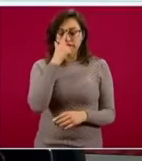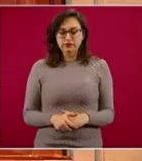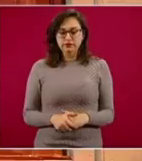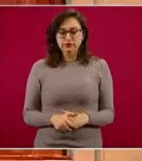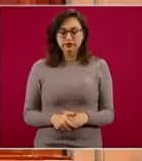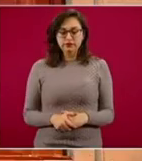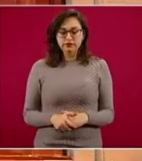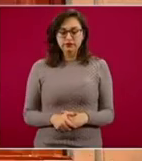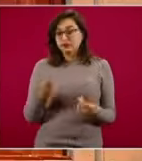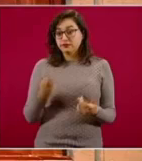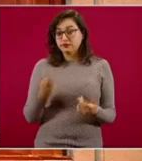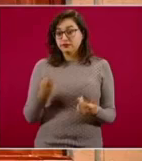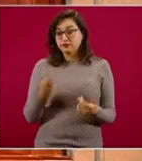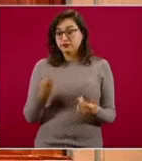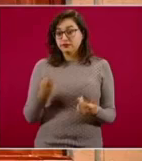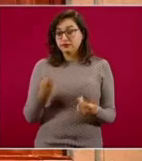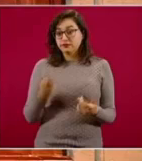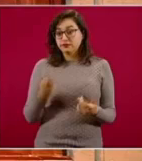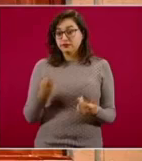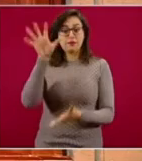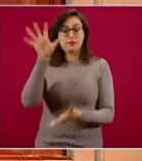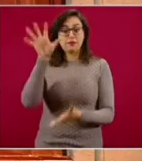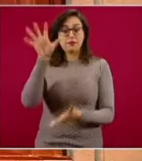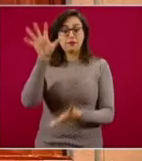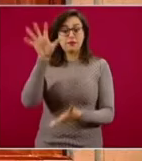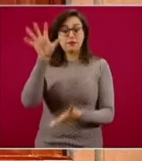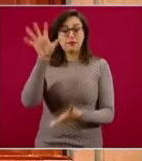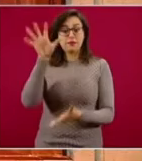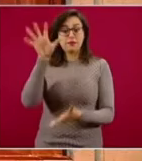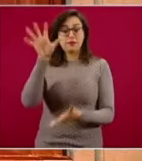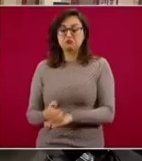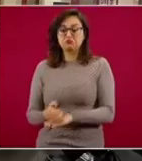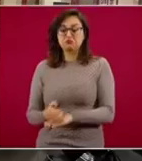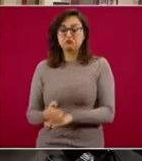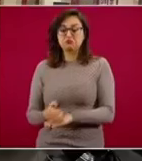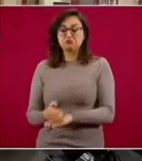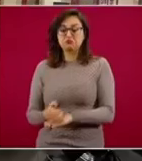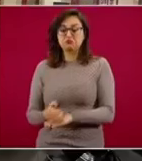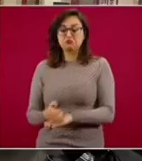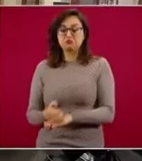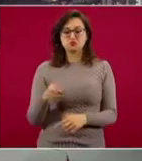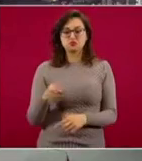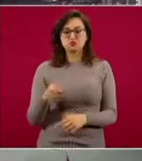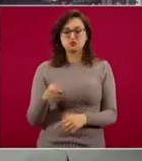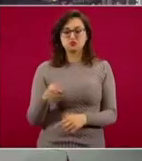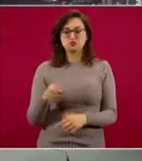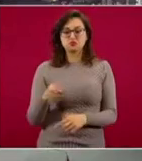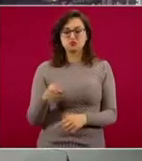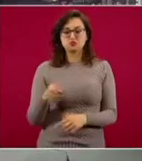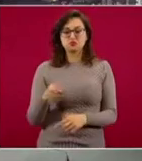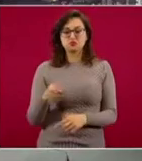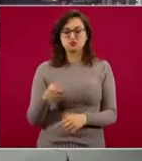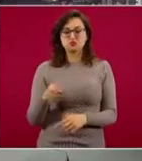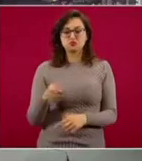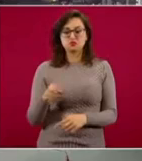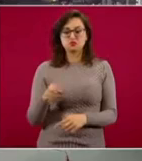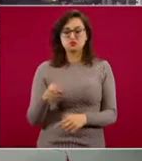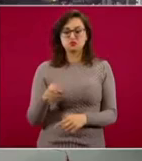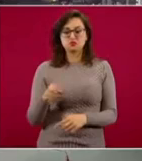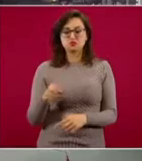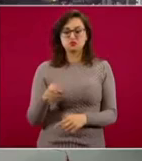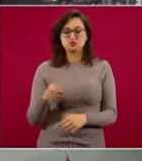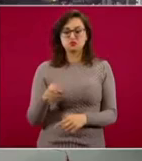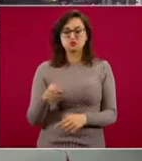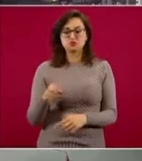la gran mayoría de las entidades federativas con más del 50% de disponibilidad, y nuevamente